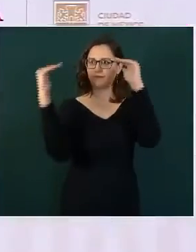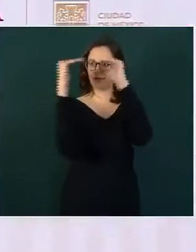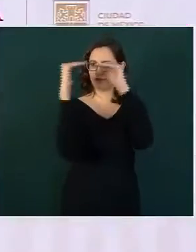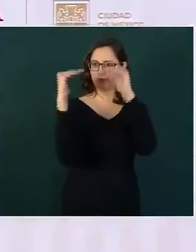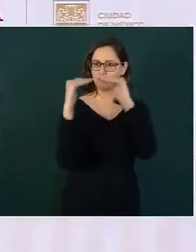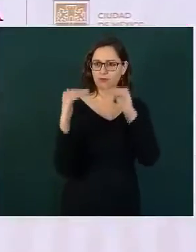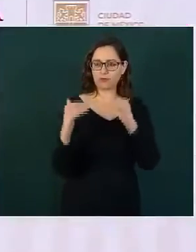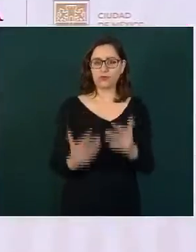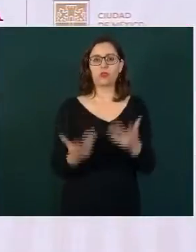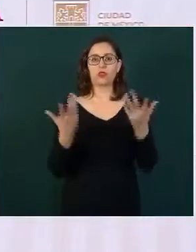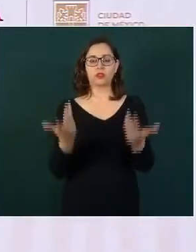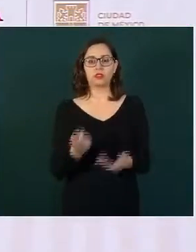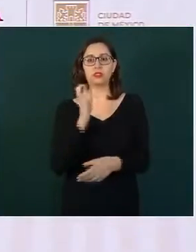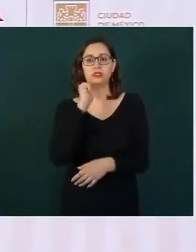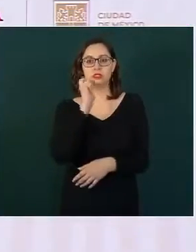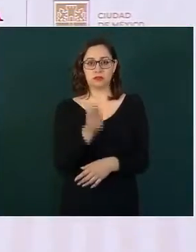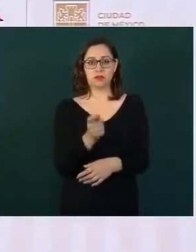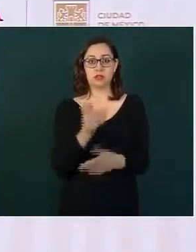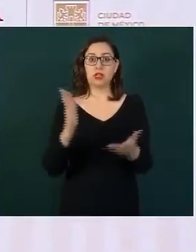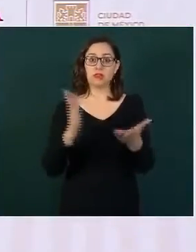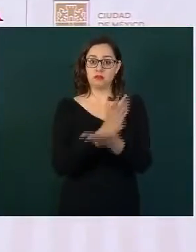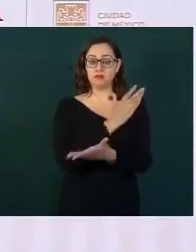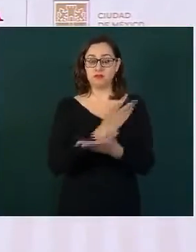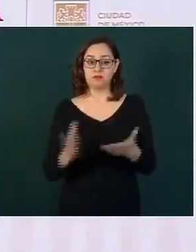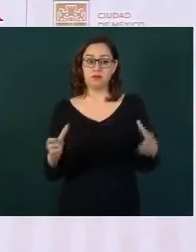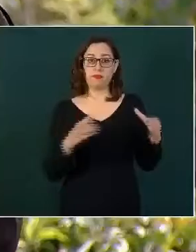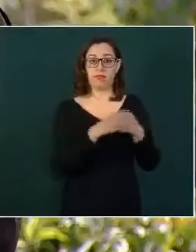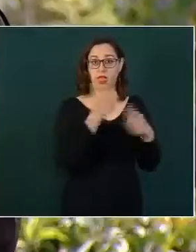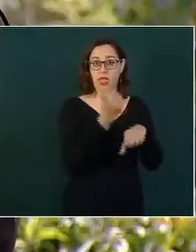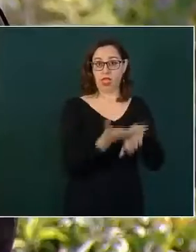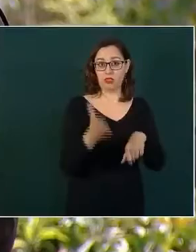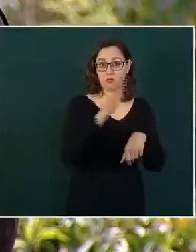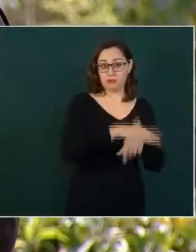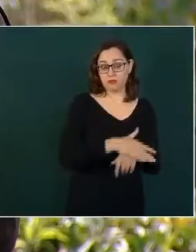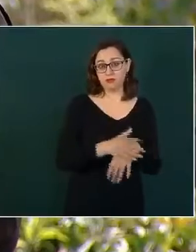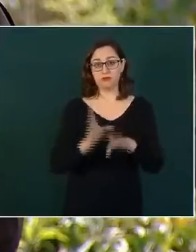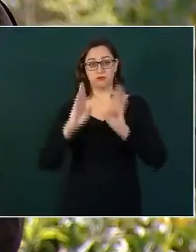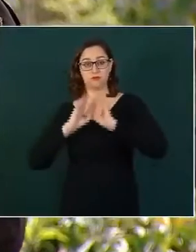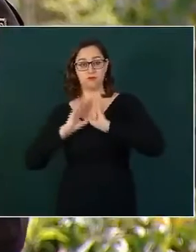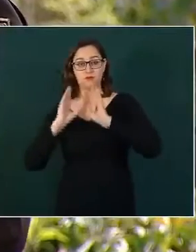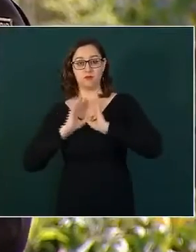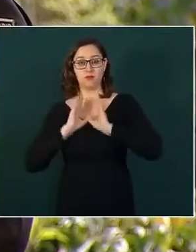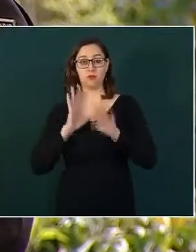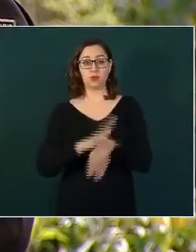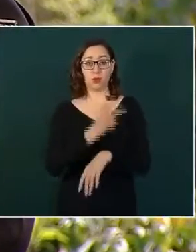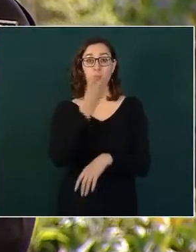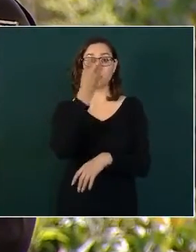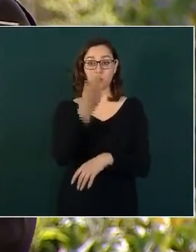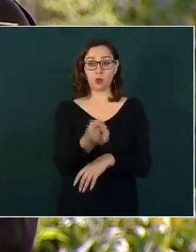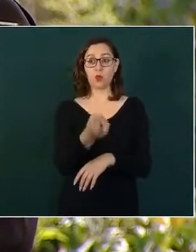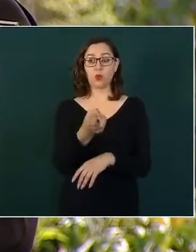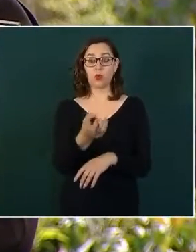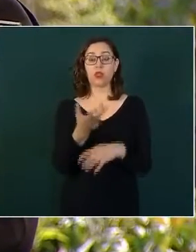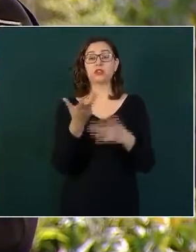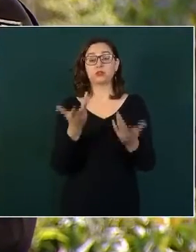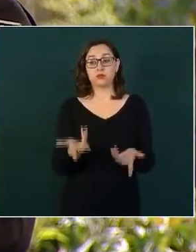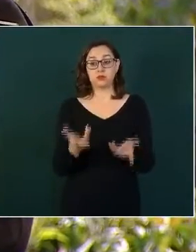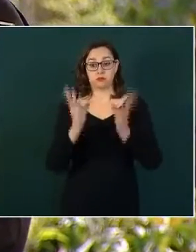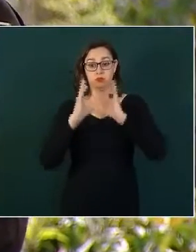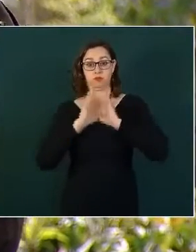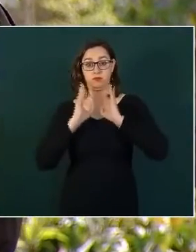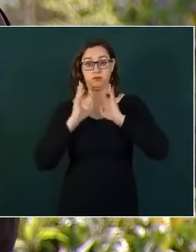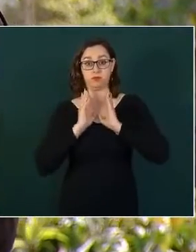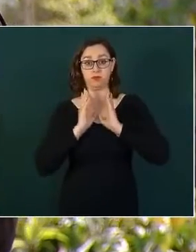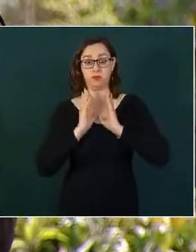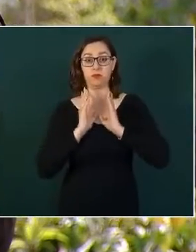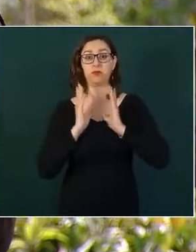de Defensa, Ejército, de tal manera que el secretario de la Defensa Nacional atienda a los asuntos de